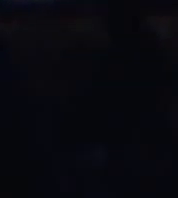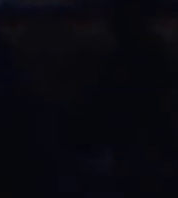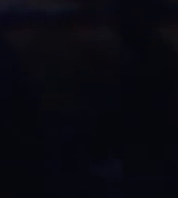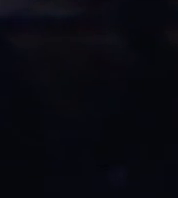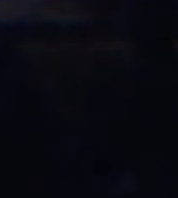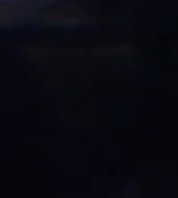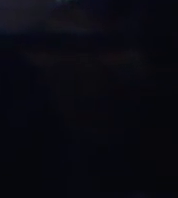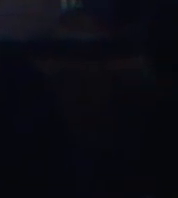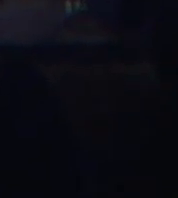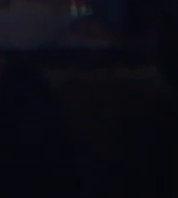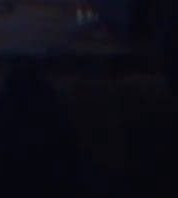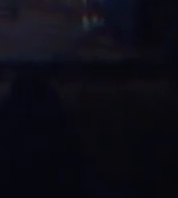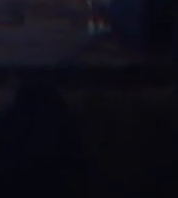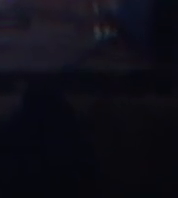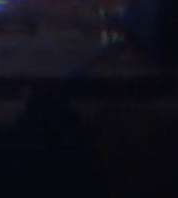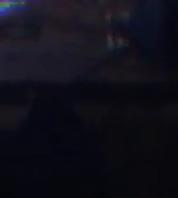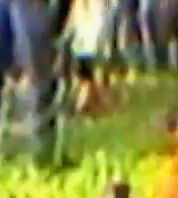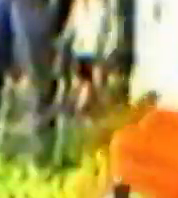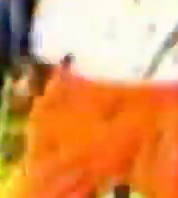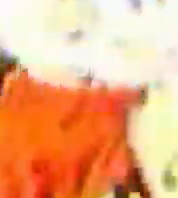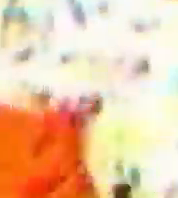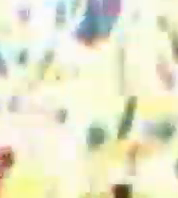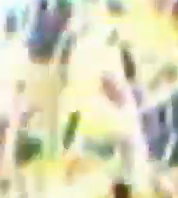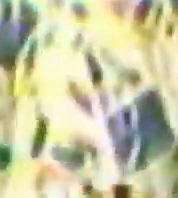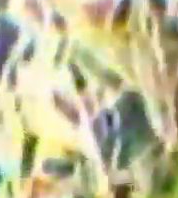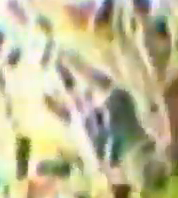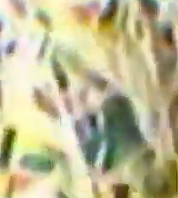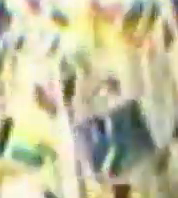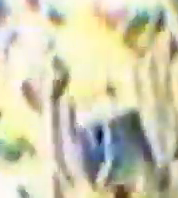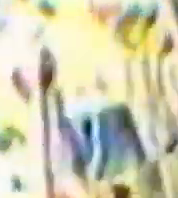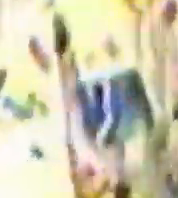Música, más música,